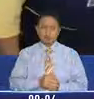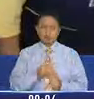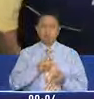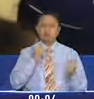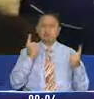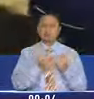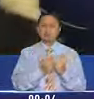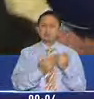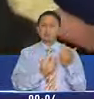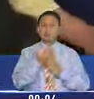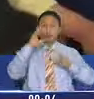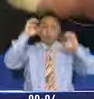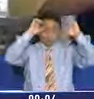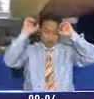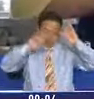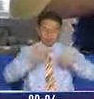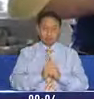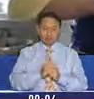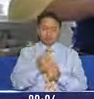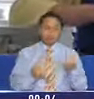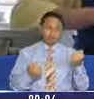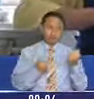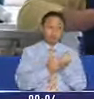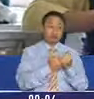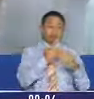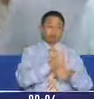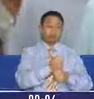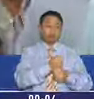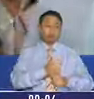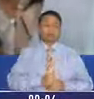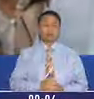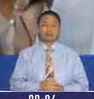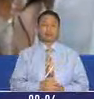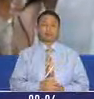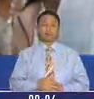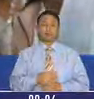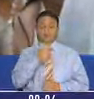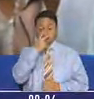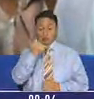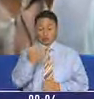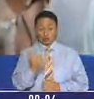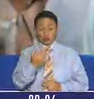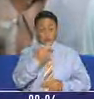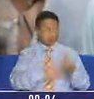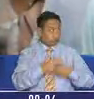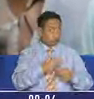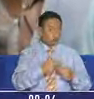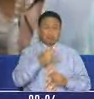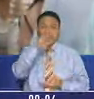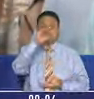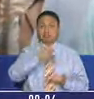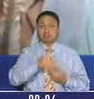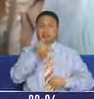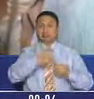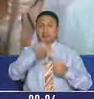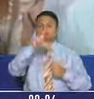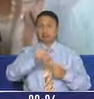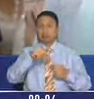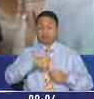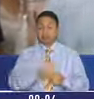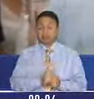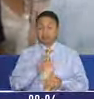cambios su estrategia de base es fortalecer la seguridad. Ustedes ven cómo el comercio está bastante bajo, es una combinación